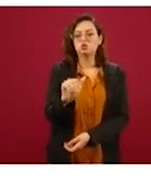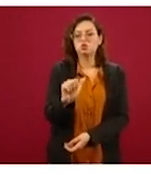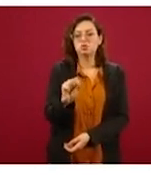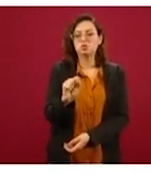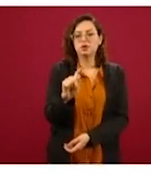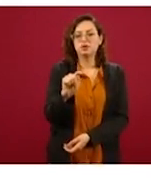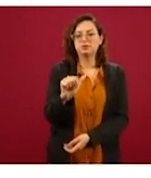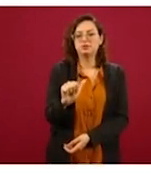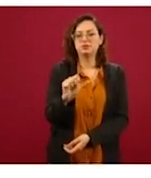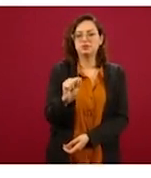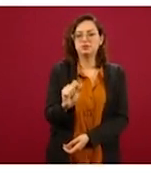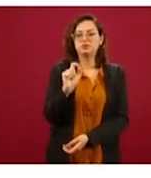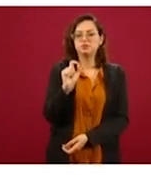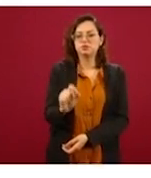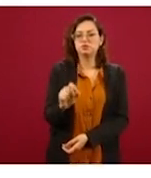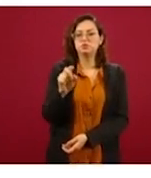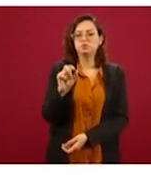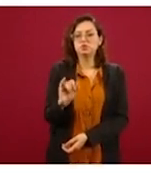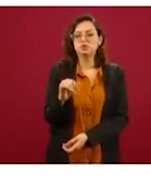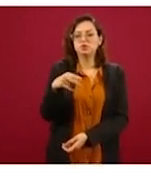subastas.indep.gob.mx. En este sitio de